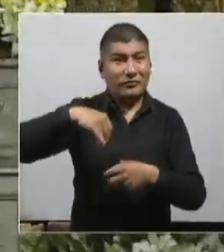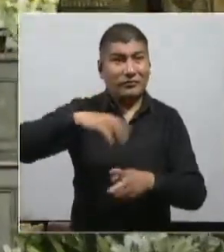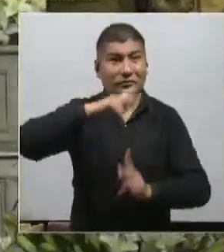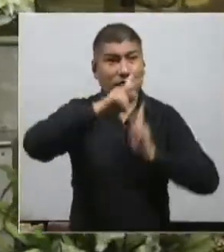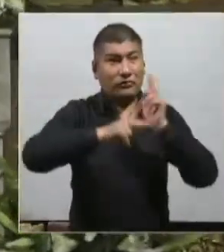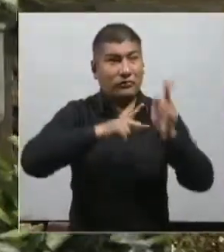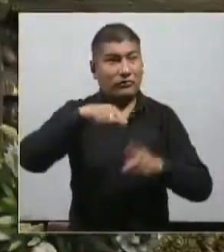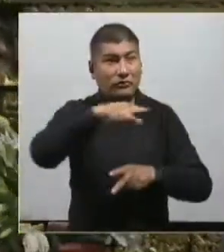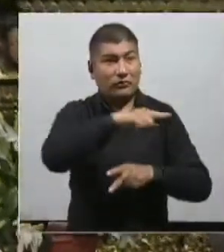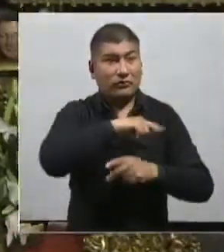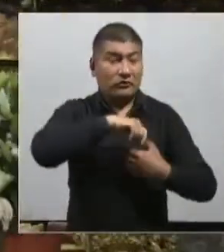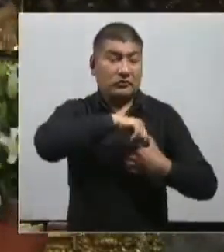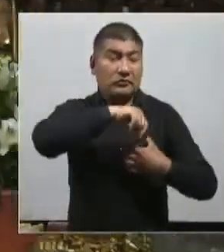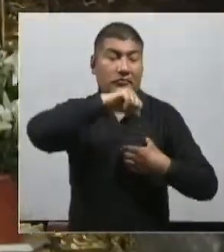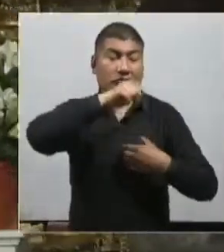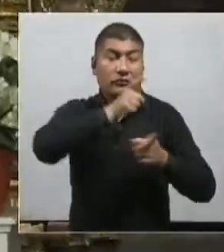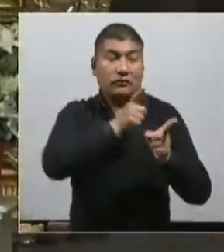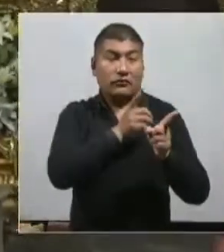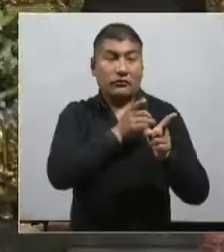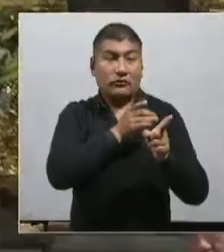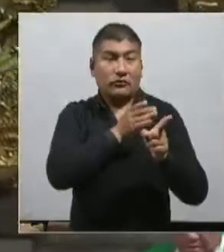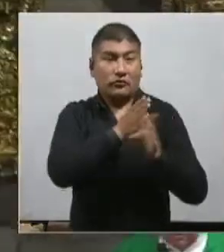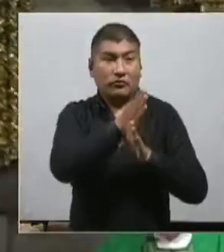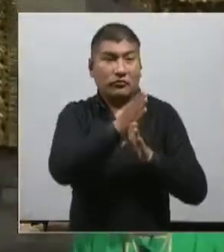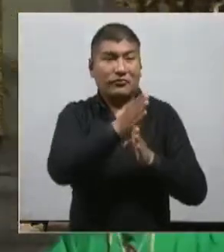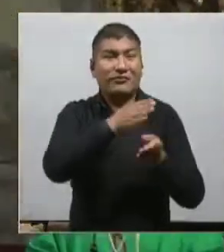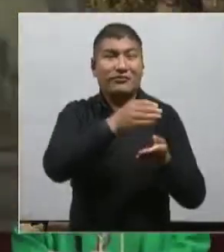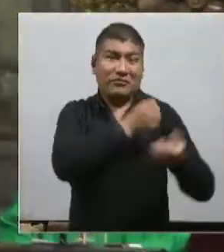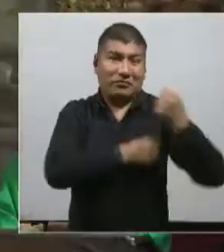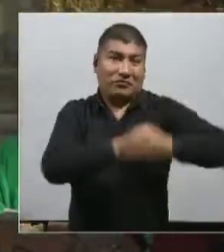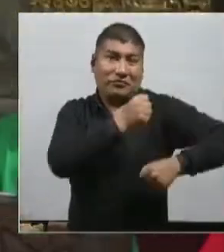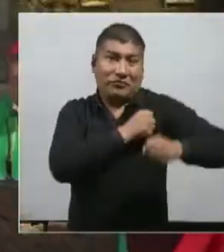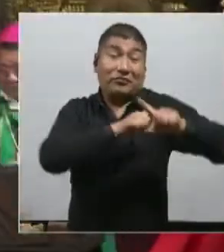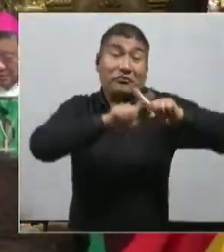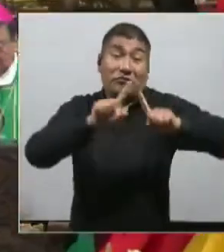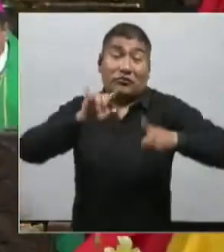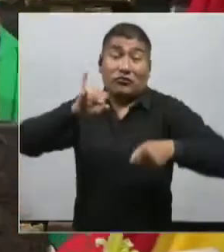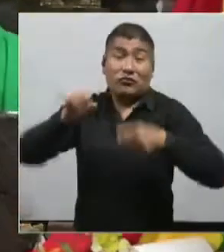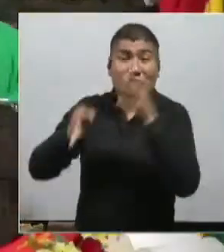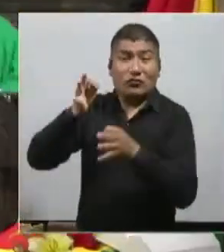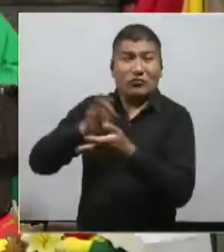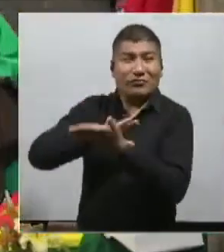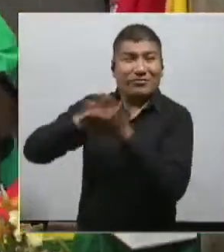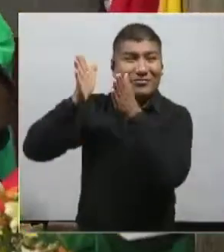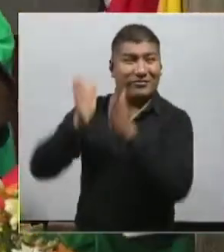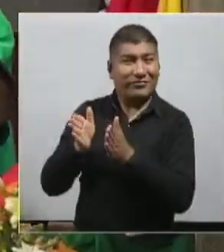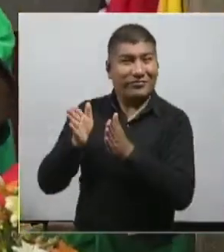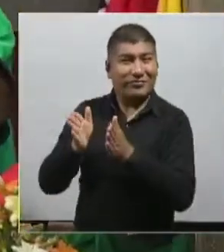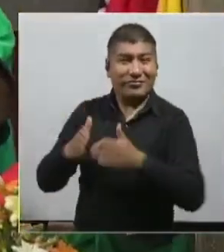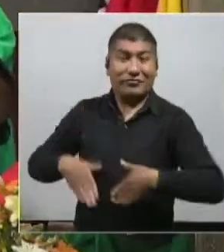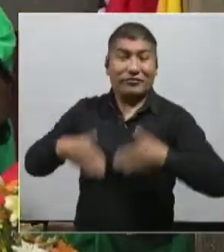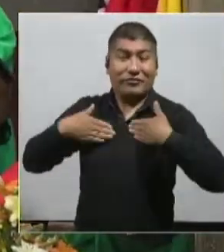tiene el alma recta sucumbirá, pero el justo vivirá por su fidelidad.